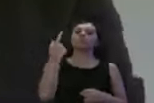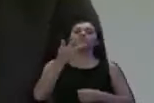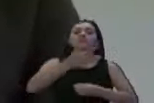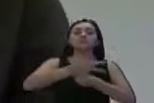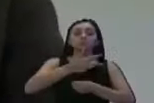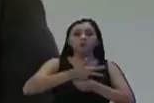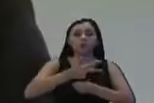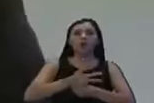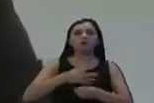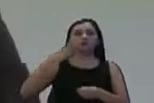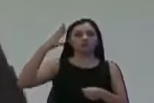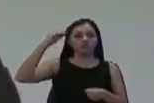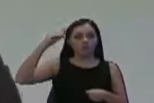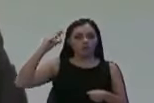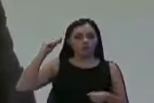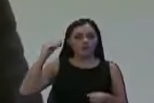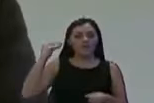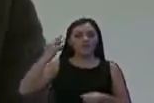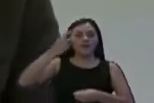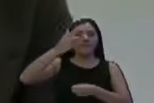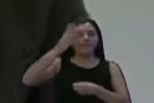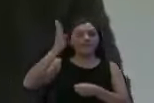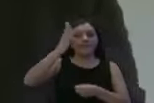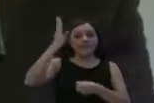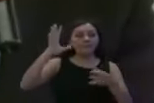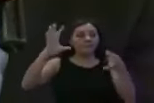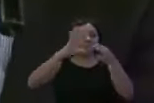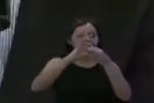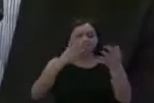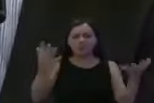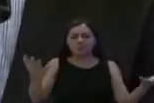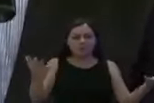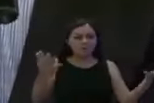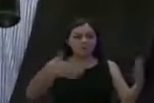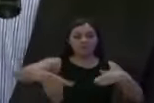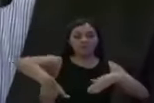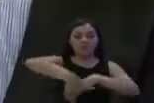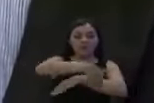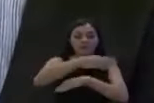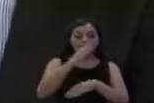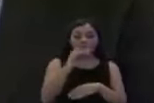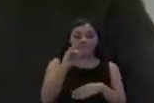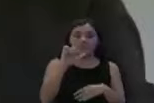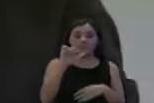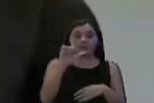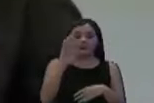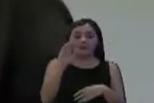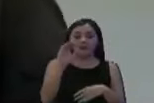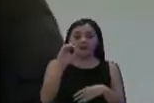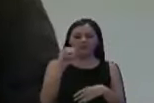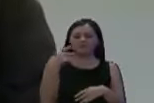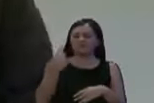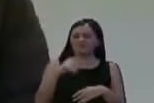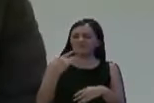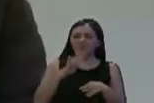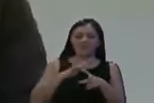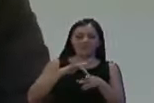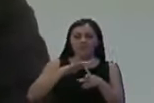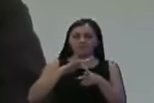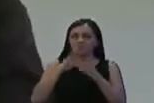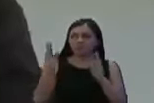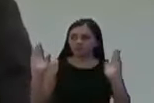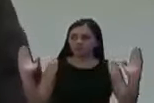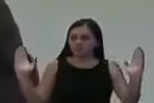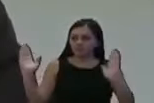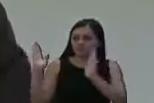con baños y esa vía Bilbao los pájaros no era segura por insisto era de Gran riesgo por los Lares del tunguragua